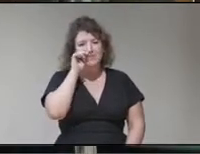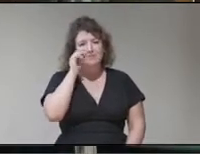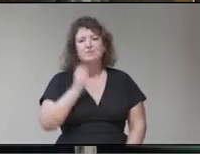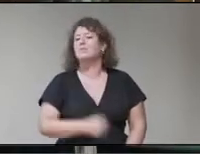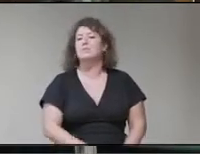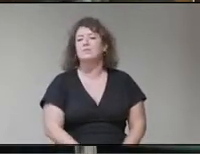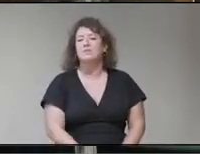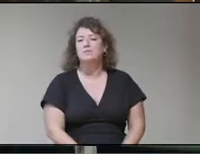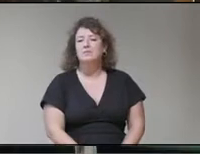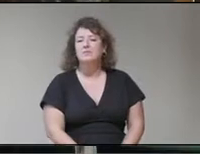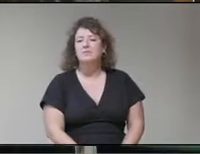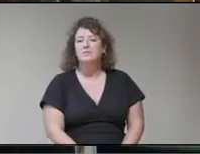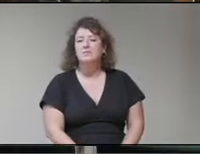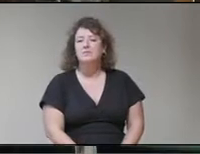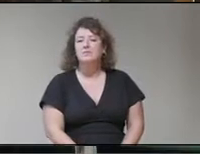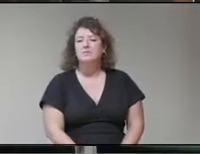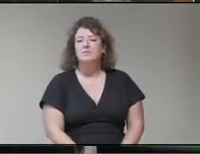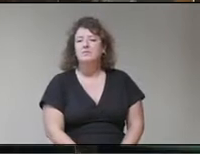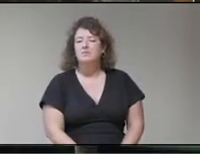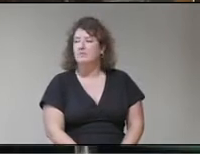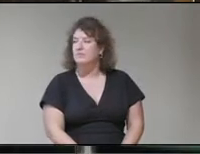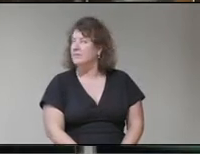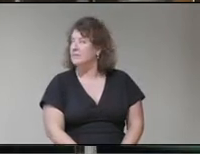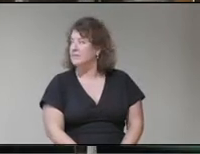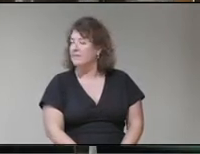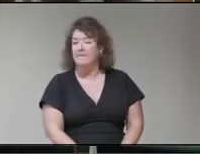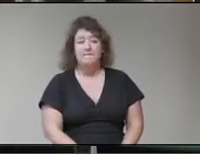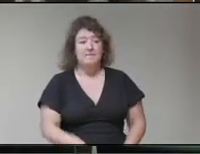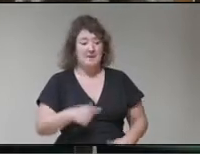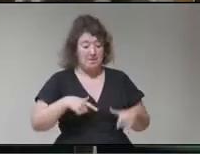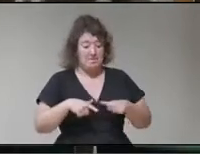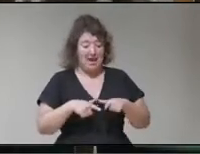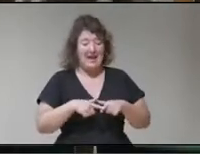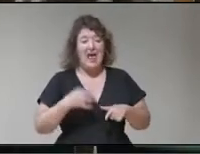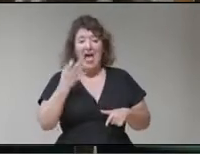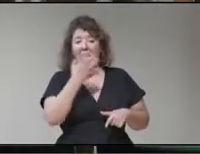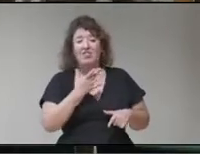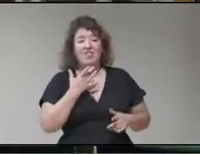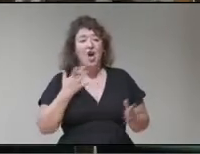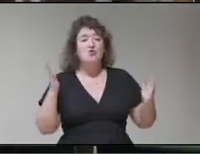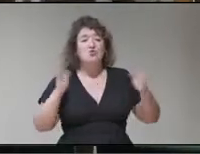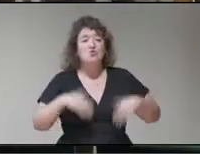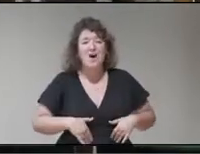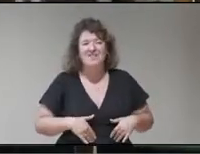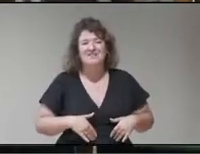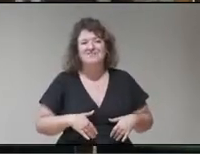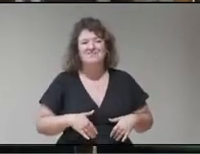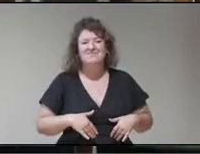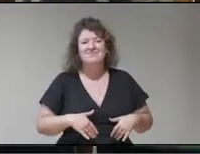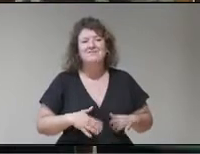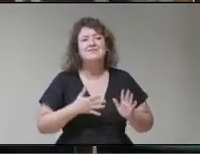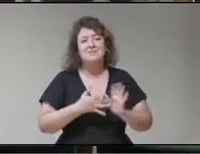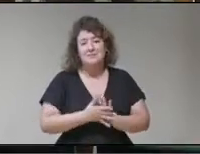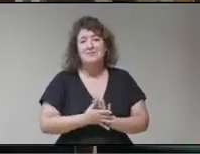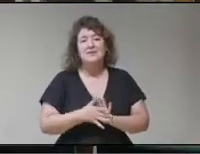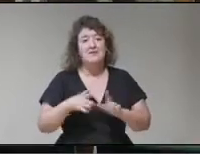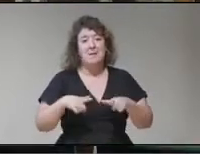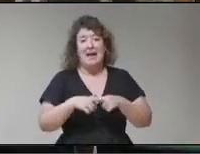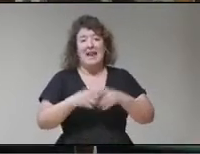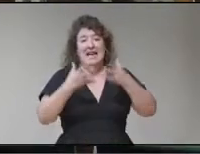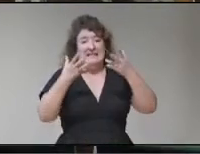Resulta que el no tener vagina ácida, lo que significa es que has de tener la vagina